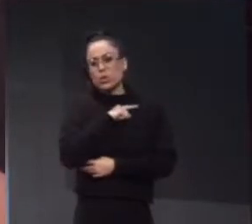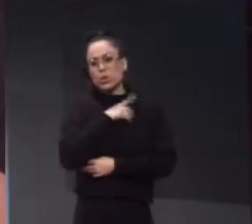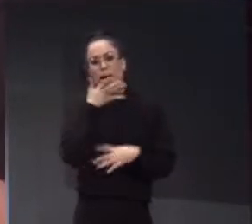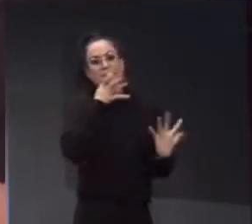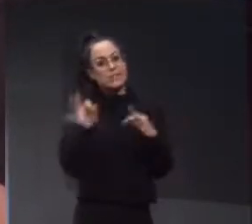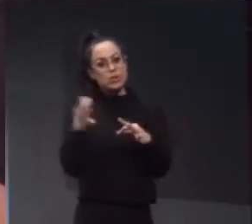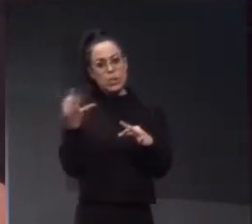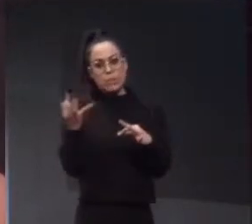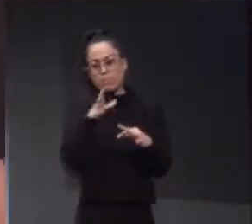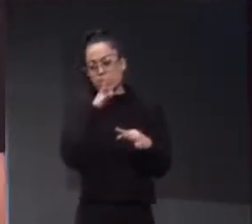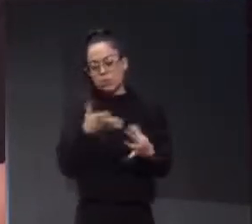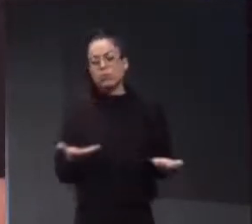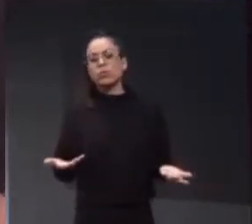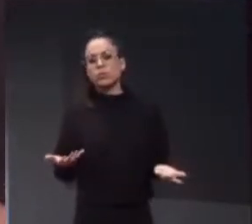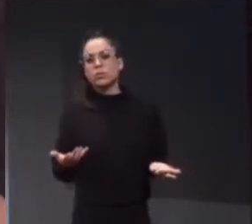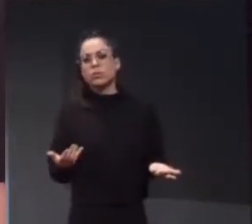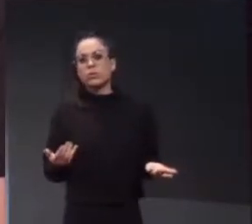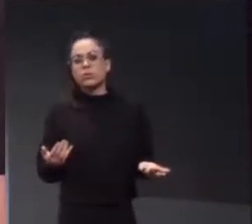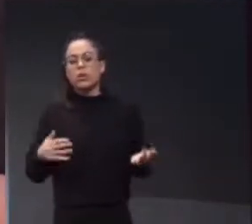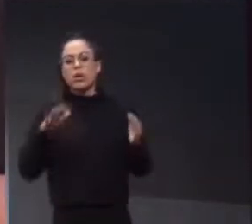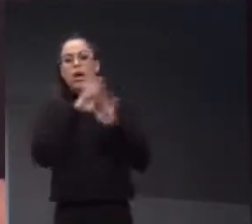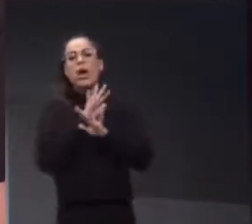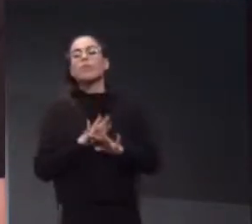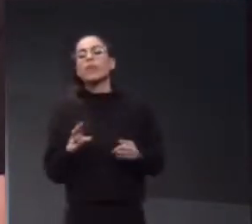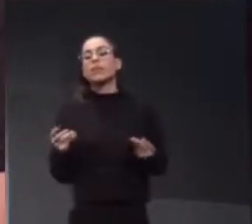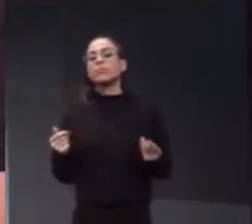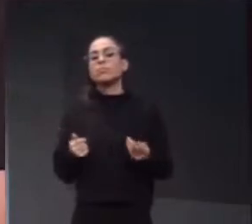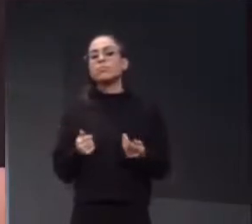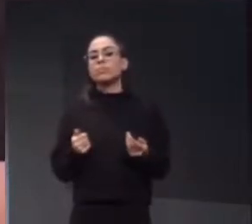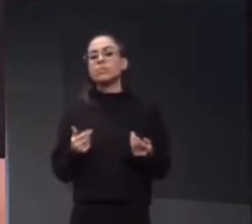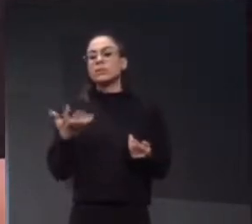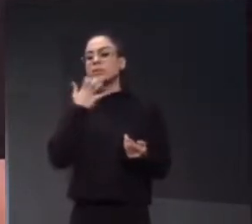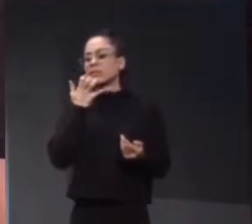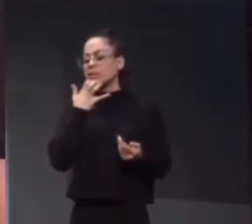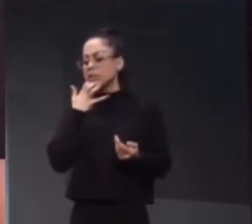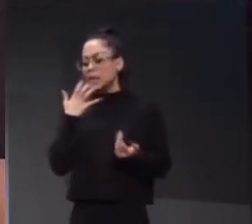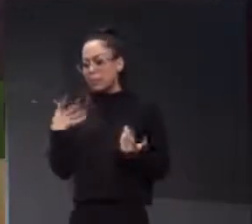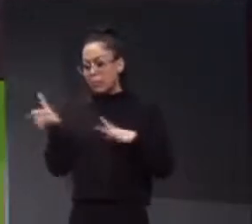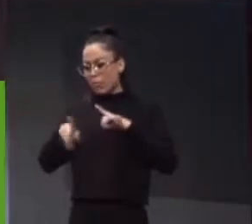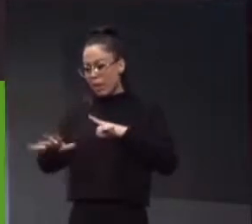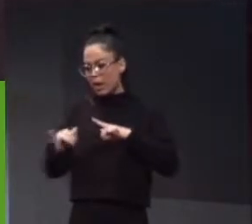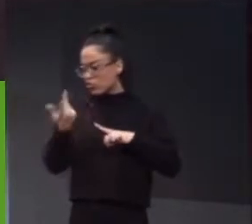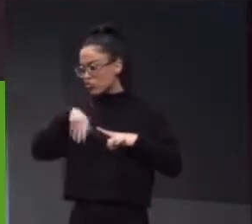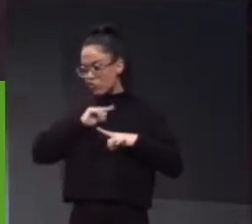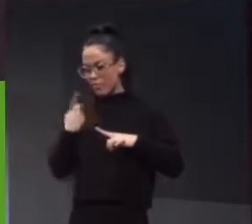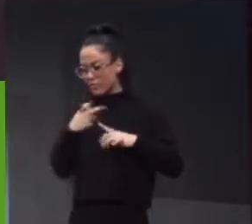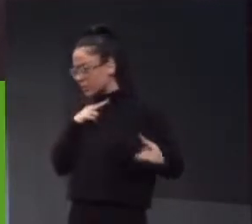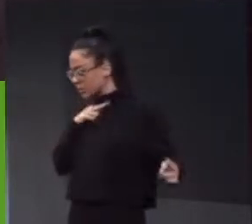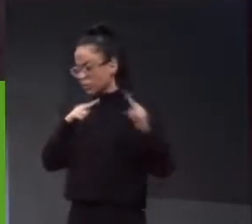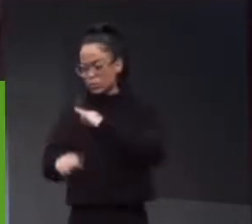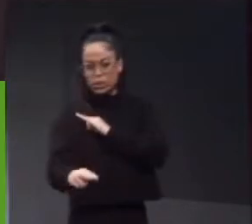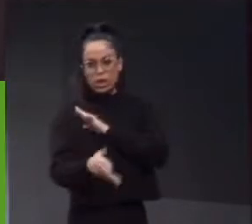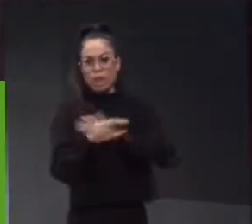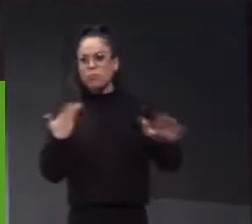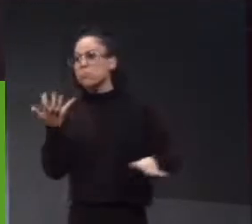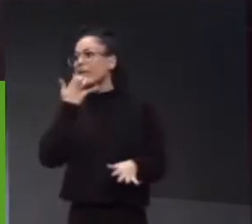también lo que sea el hilo de lo que pasa conviene órgano estar tener reflejos para organizar cosas un debate sobre qué está pasando en venezuela